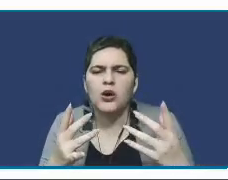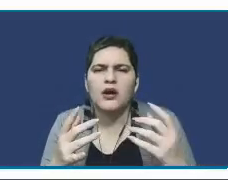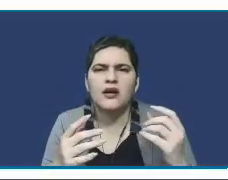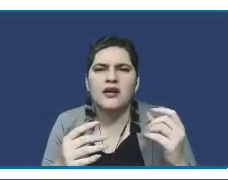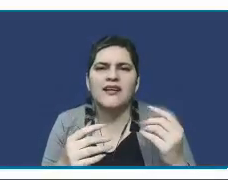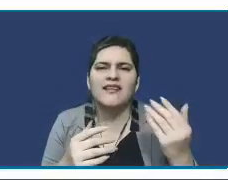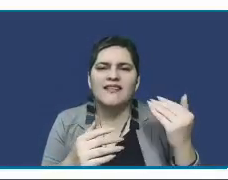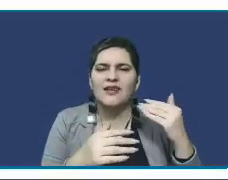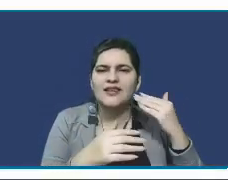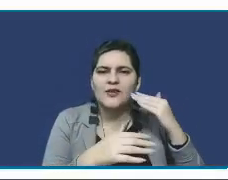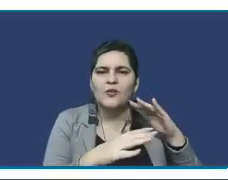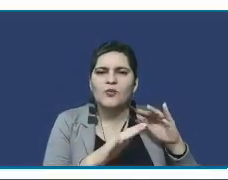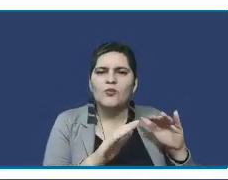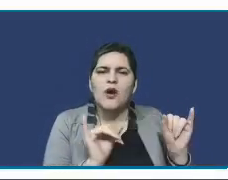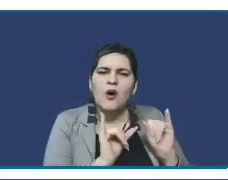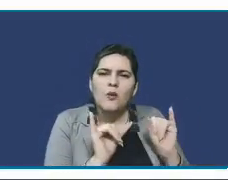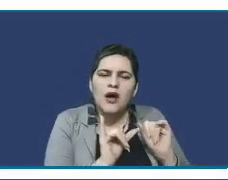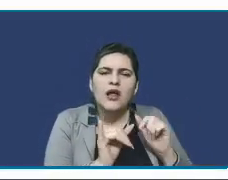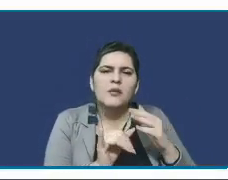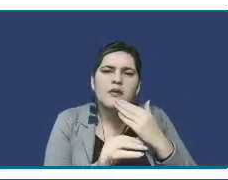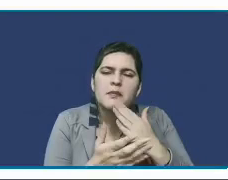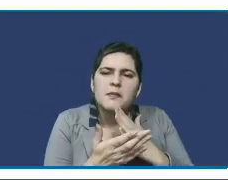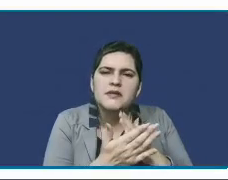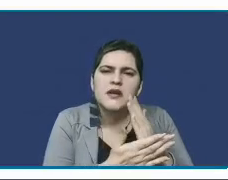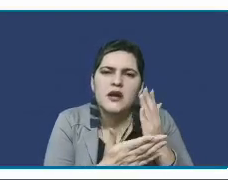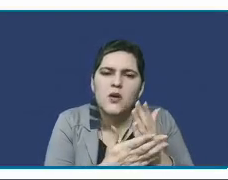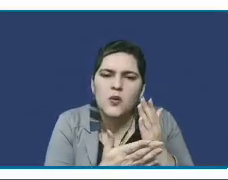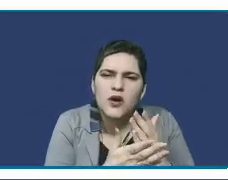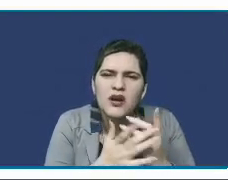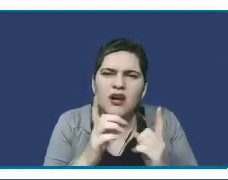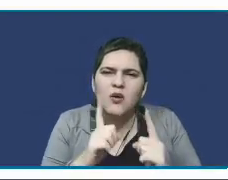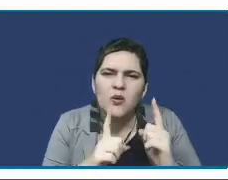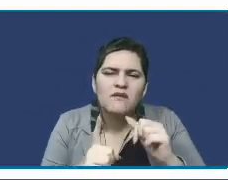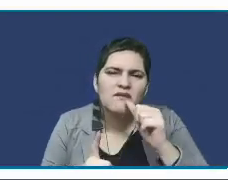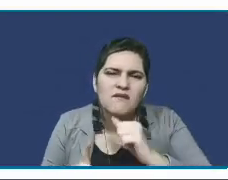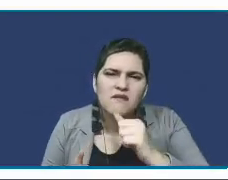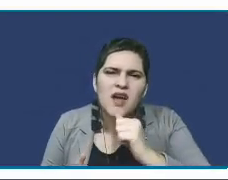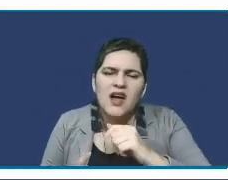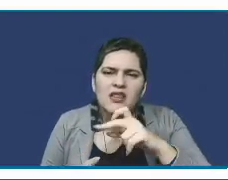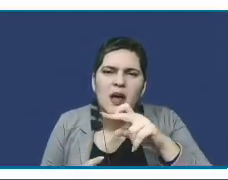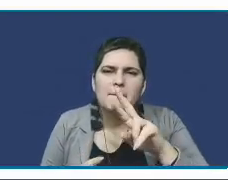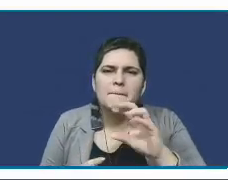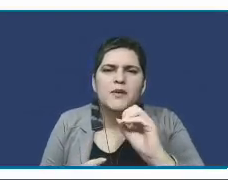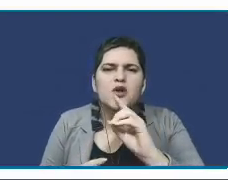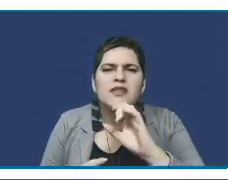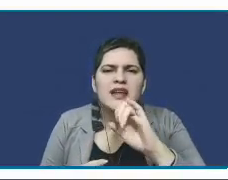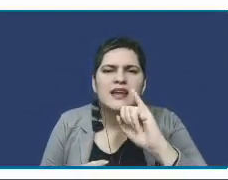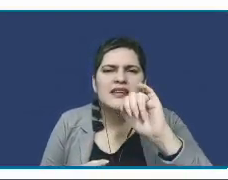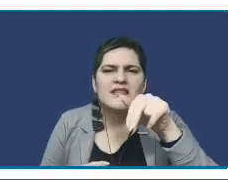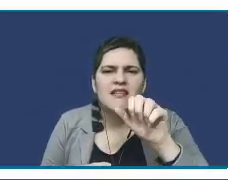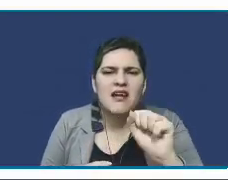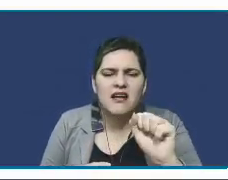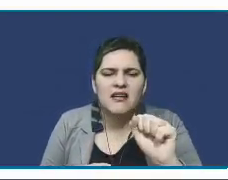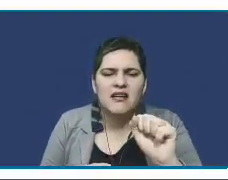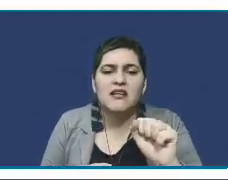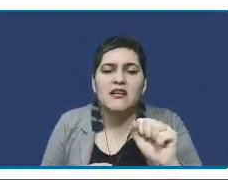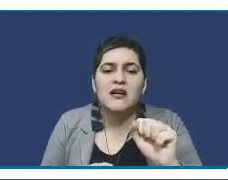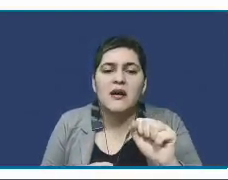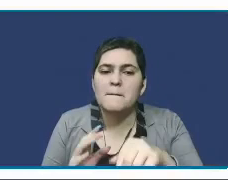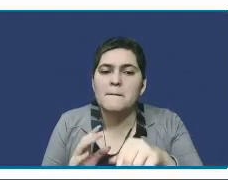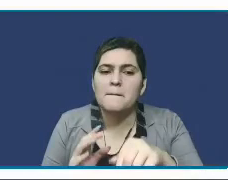escolar sobre todo. Entonces se pueden presentar algunos déficits de proteína. Y sí o sí, en casi todos los grupos,